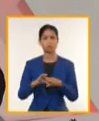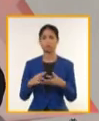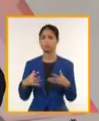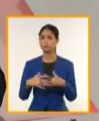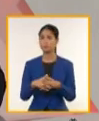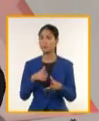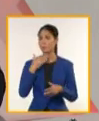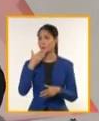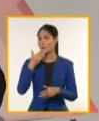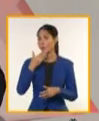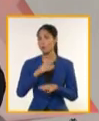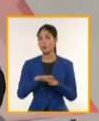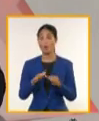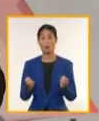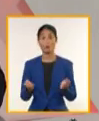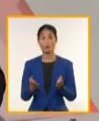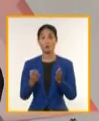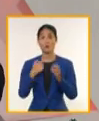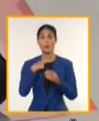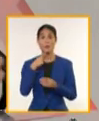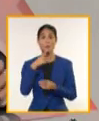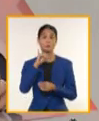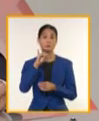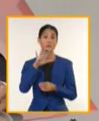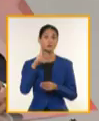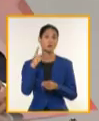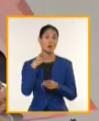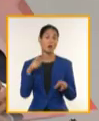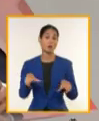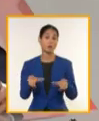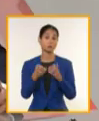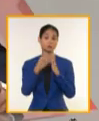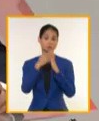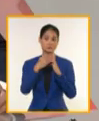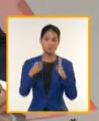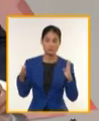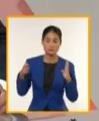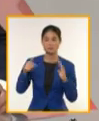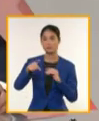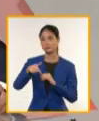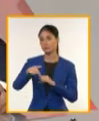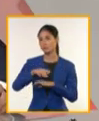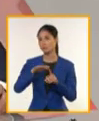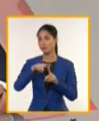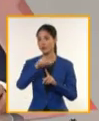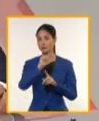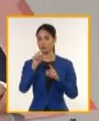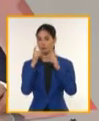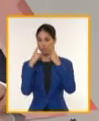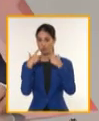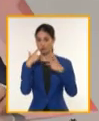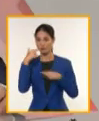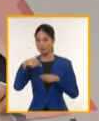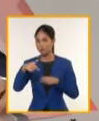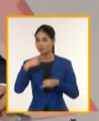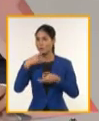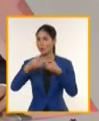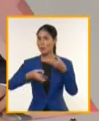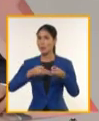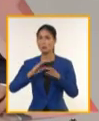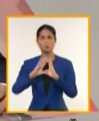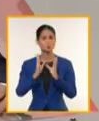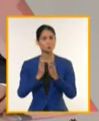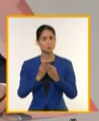durante estas más de 6 décadas. Sobre ese tema sumamente importante, repito, para nosotros vamos a estar dedicando la mesa redonda de